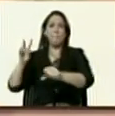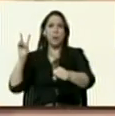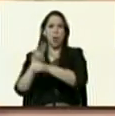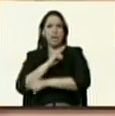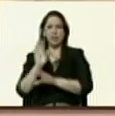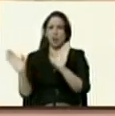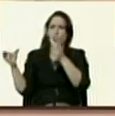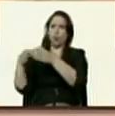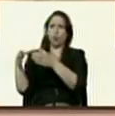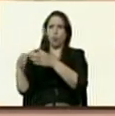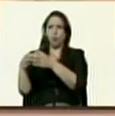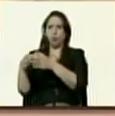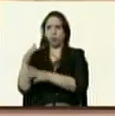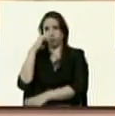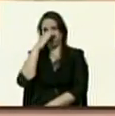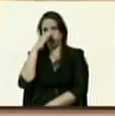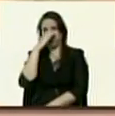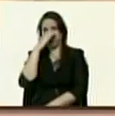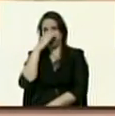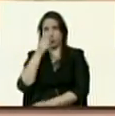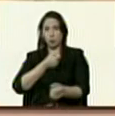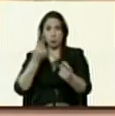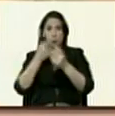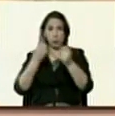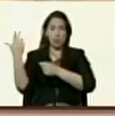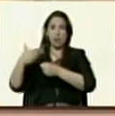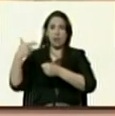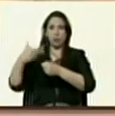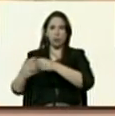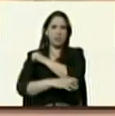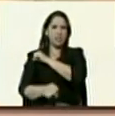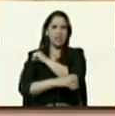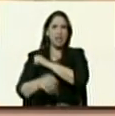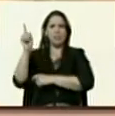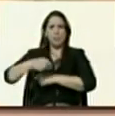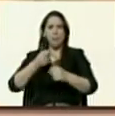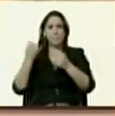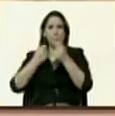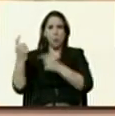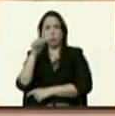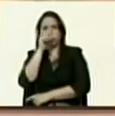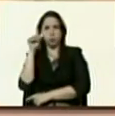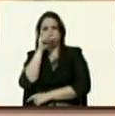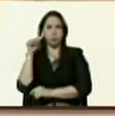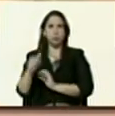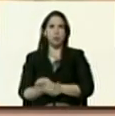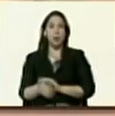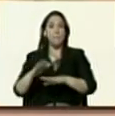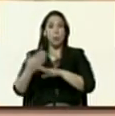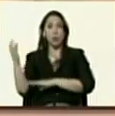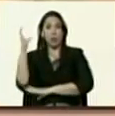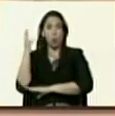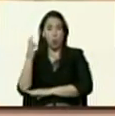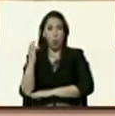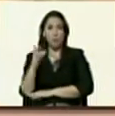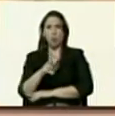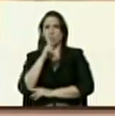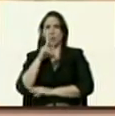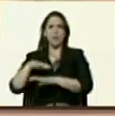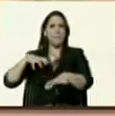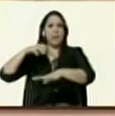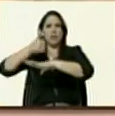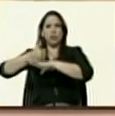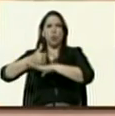grupos irregulares que trafican con gasolina, que trafican con cocaína, porque Colombia lamentablemente es el mayor productor